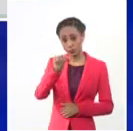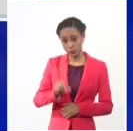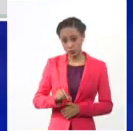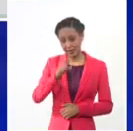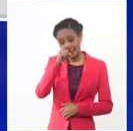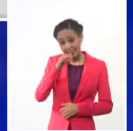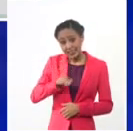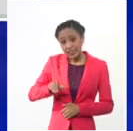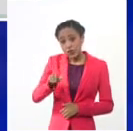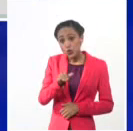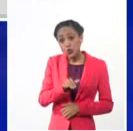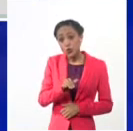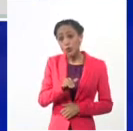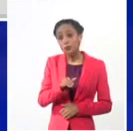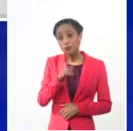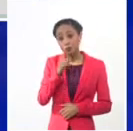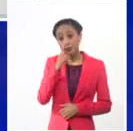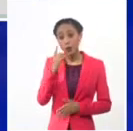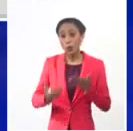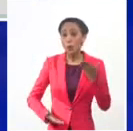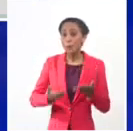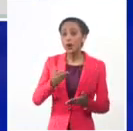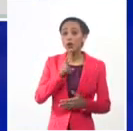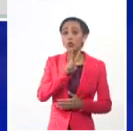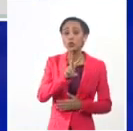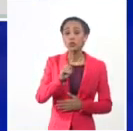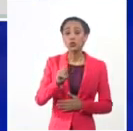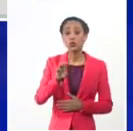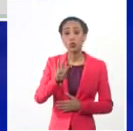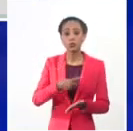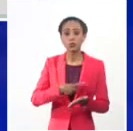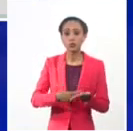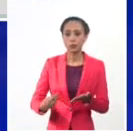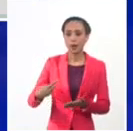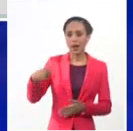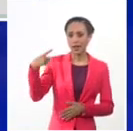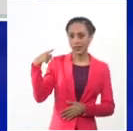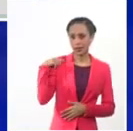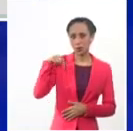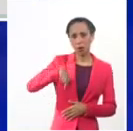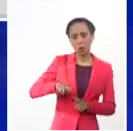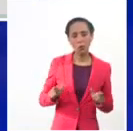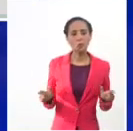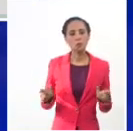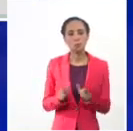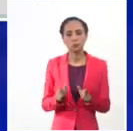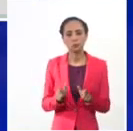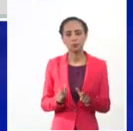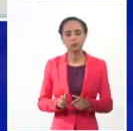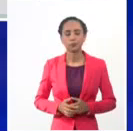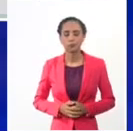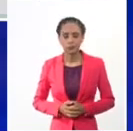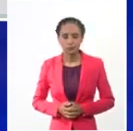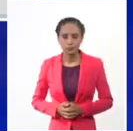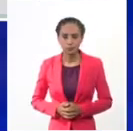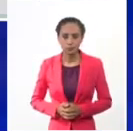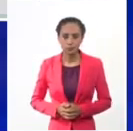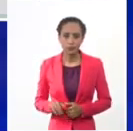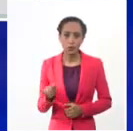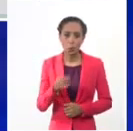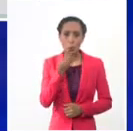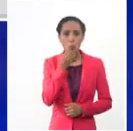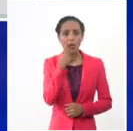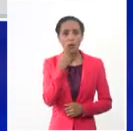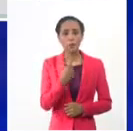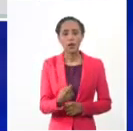pediátricos contra 204 la semana anterior. Y al igual que la incidencia, también se puede ver cómo